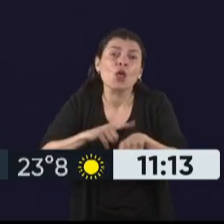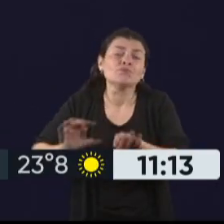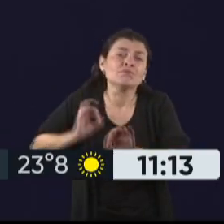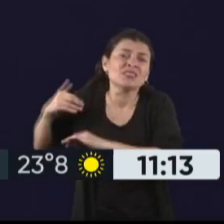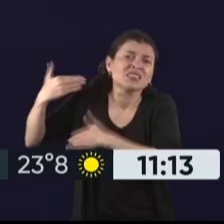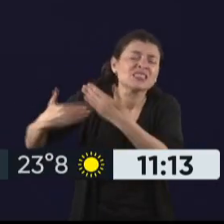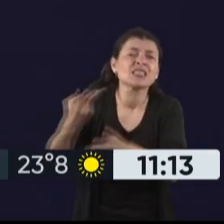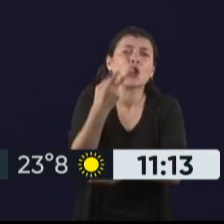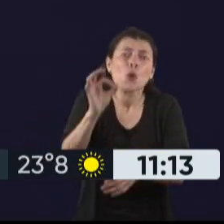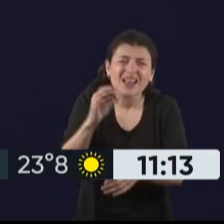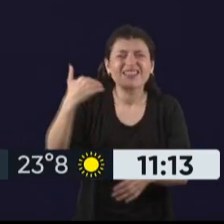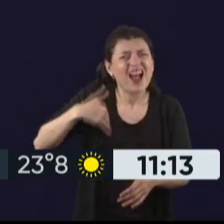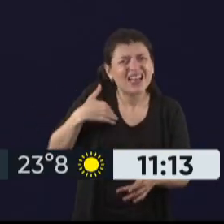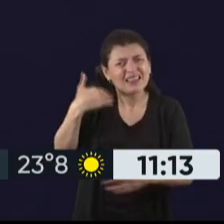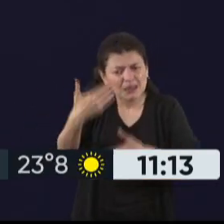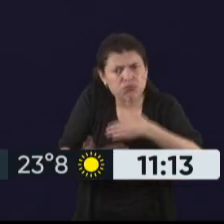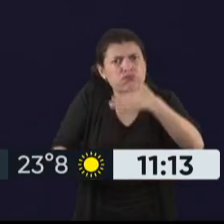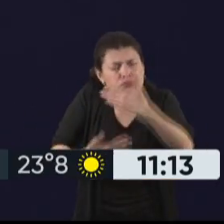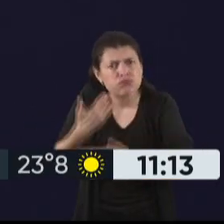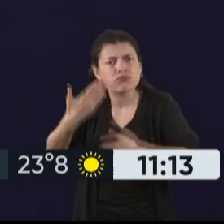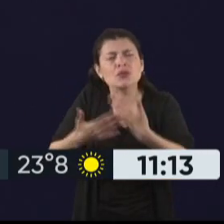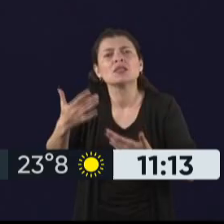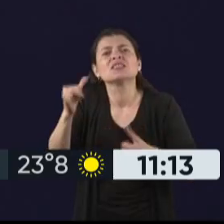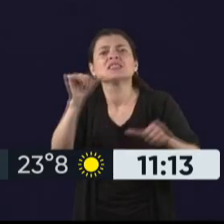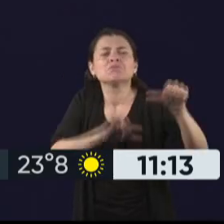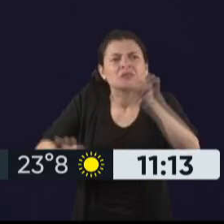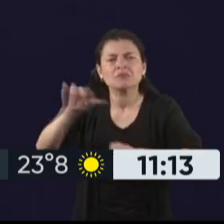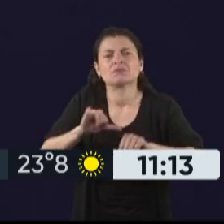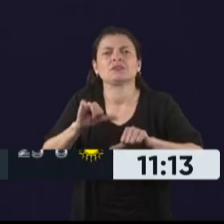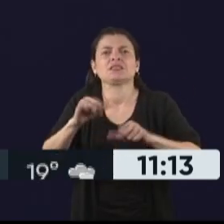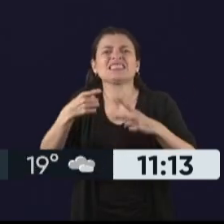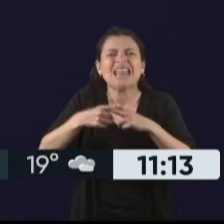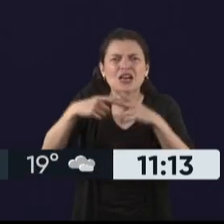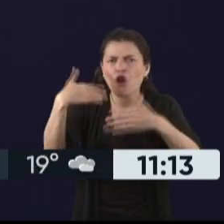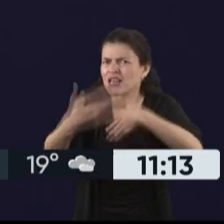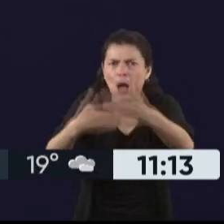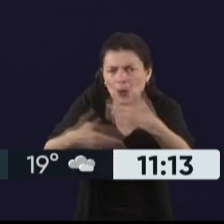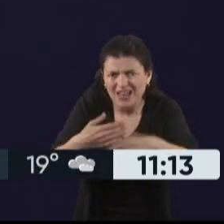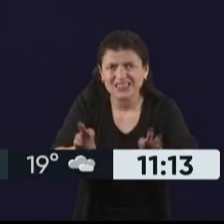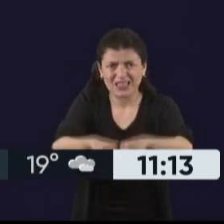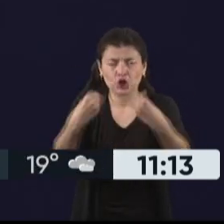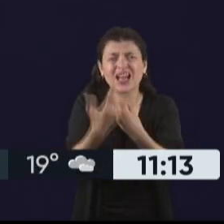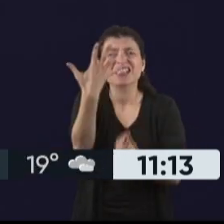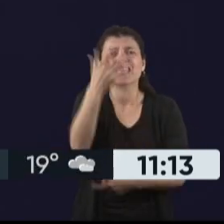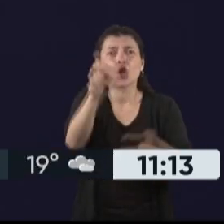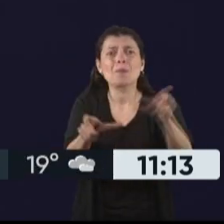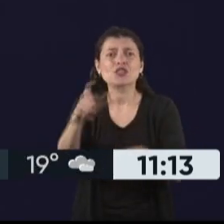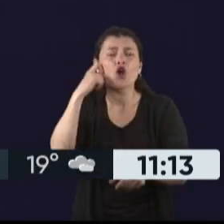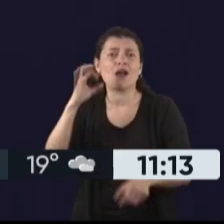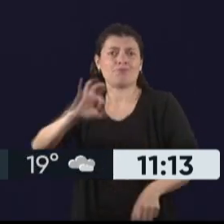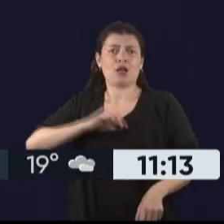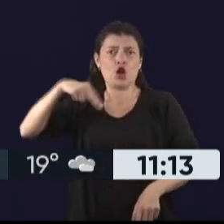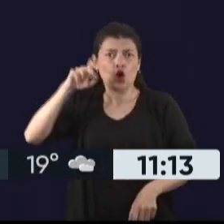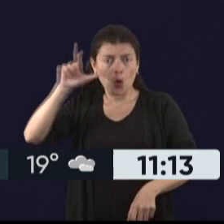República Argentina tuvo un desarrollo promisorio en ciencia y tecnología, con 5 premios Nobel y decenas de investigaciones de